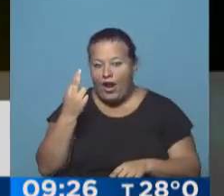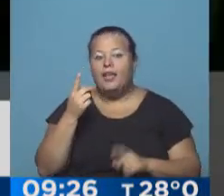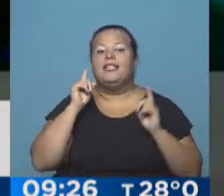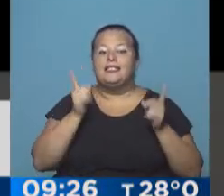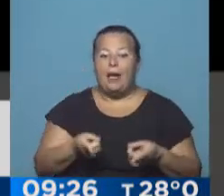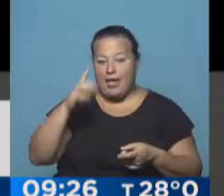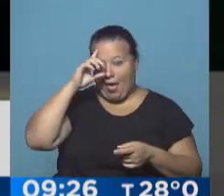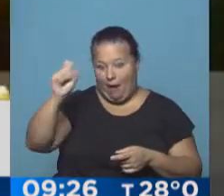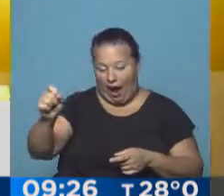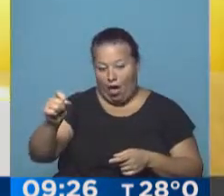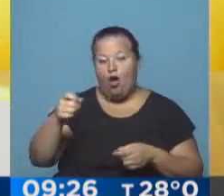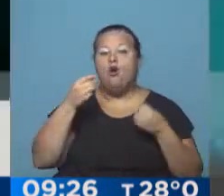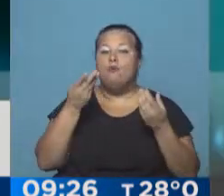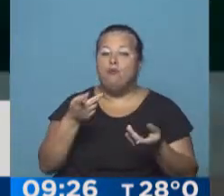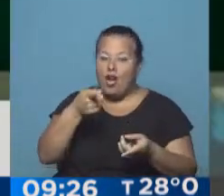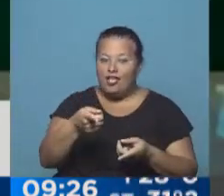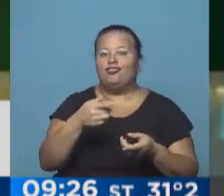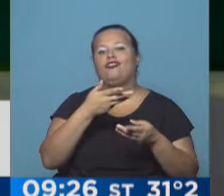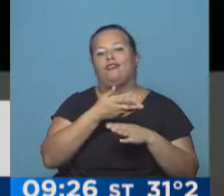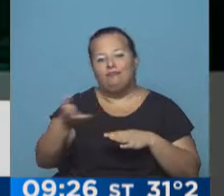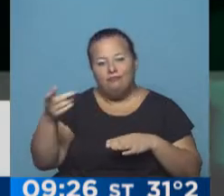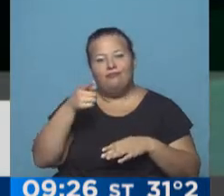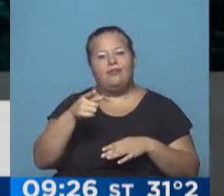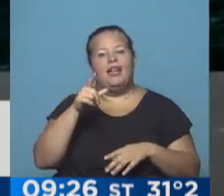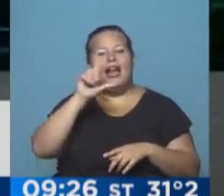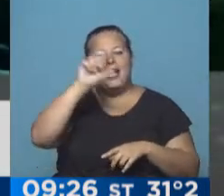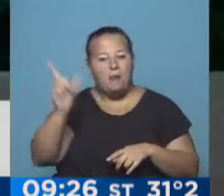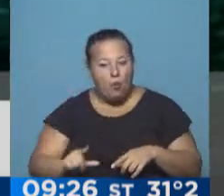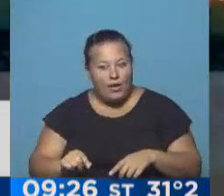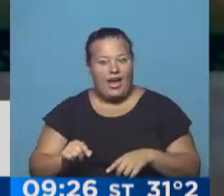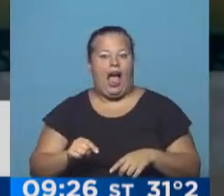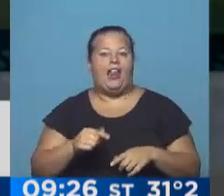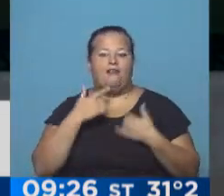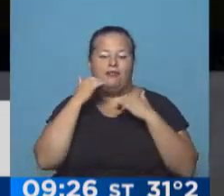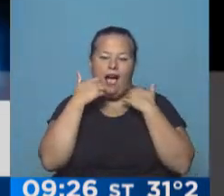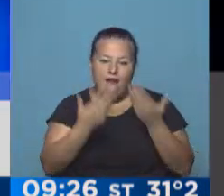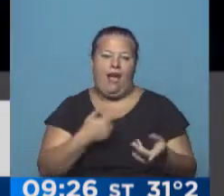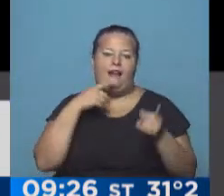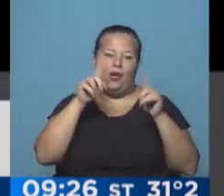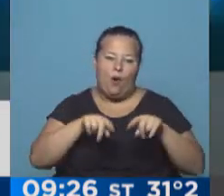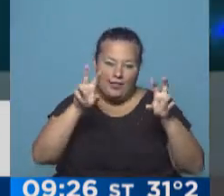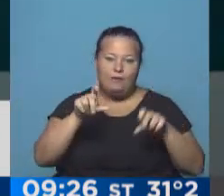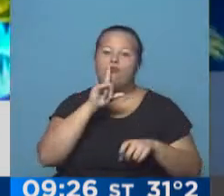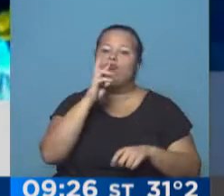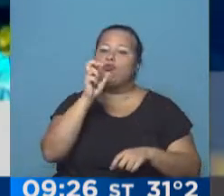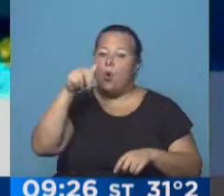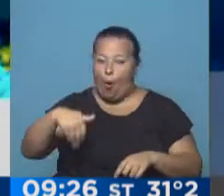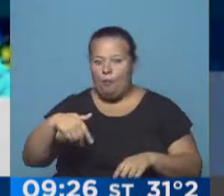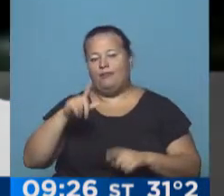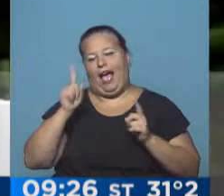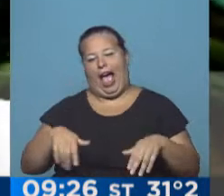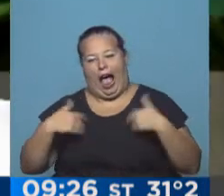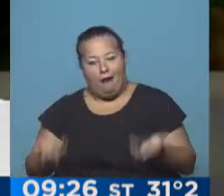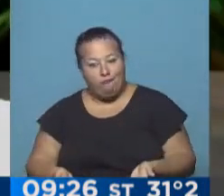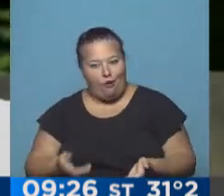incluido el embajador por esto es entonces que los republicanos le saltan este tema adelante y donald trump ni lerdo ni perezoso